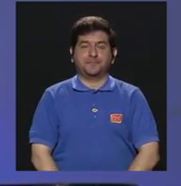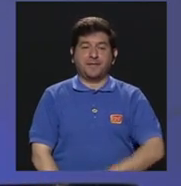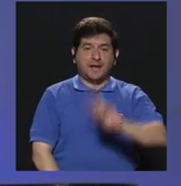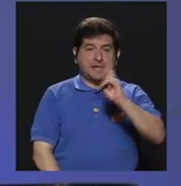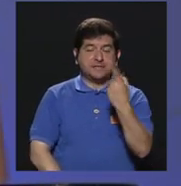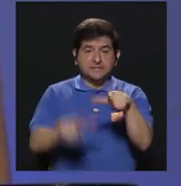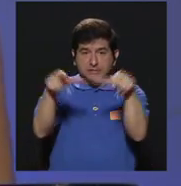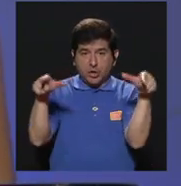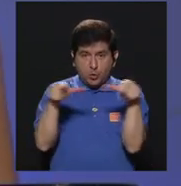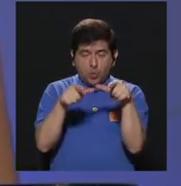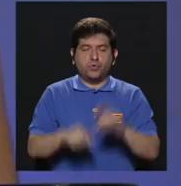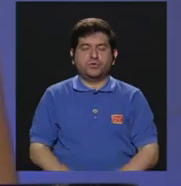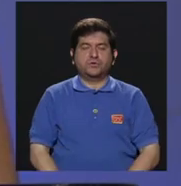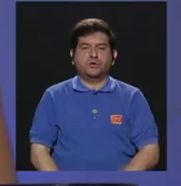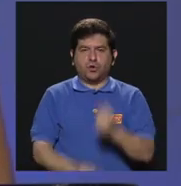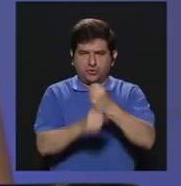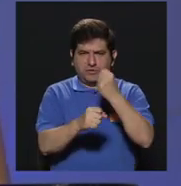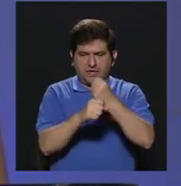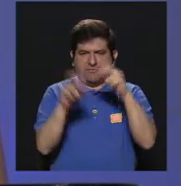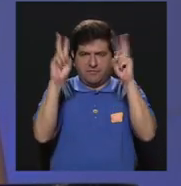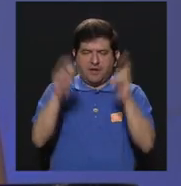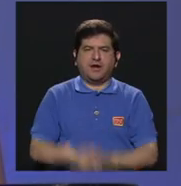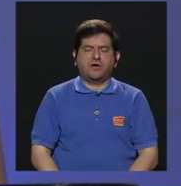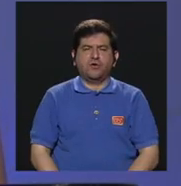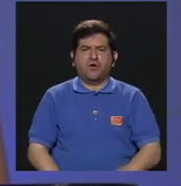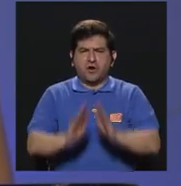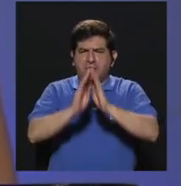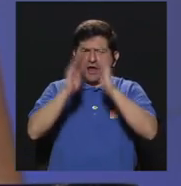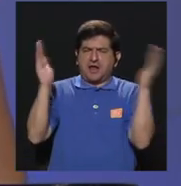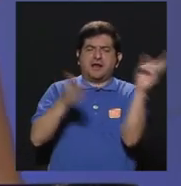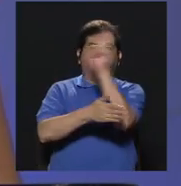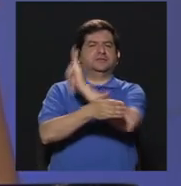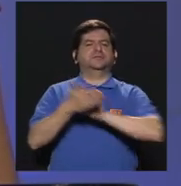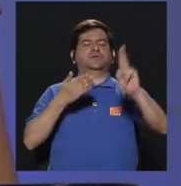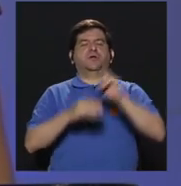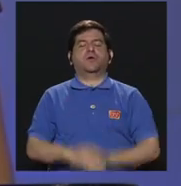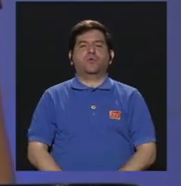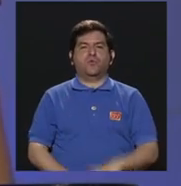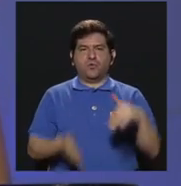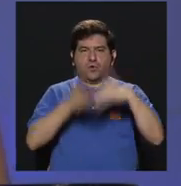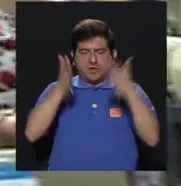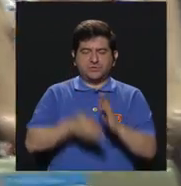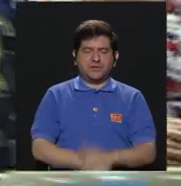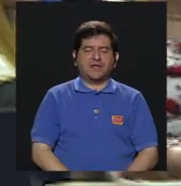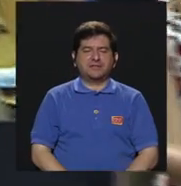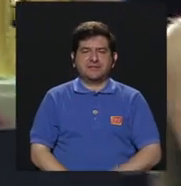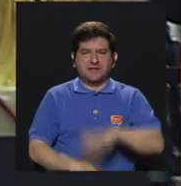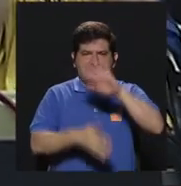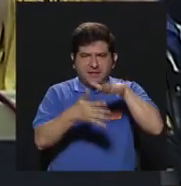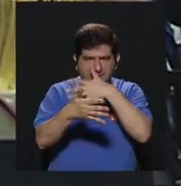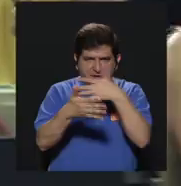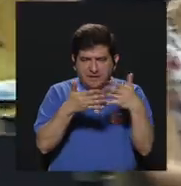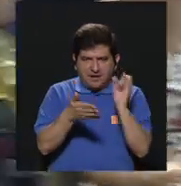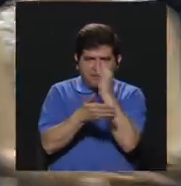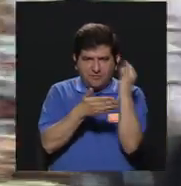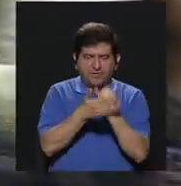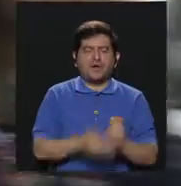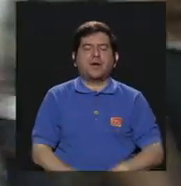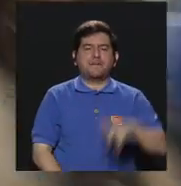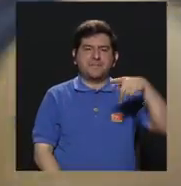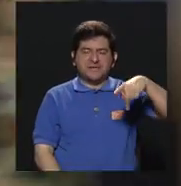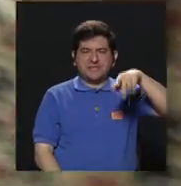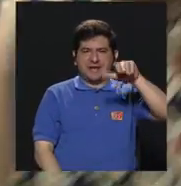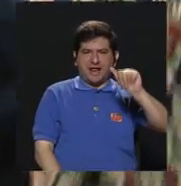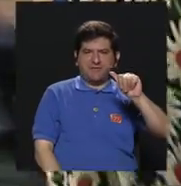El segundo lugar fue para la obra titulada Para engrandecer a la U, de la estudiante de diseño gráfico Priscila Alfaro